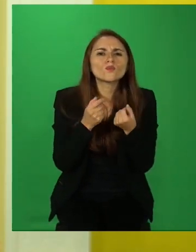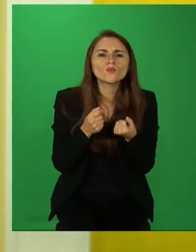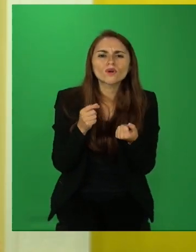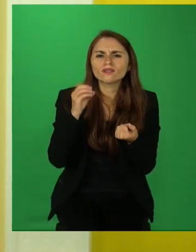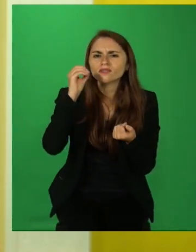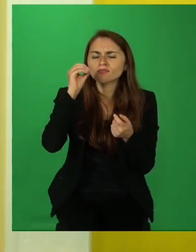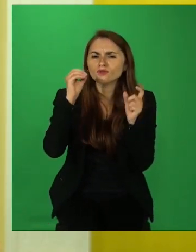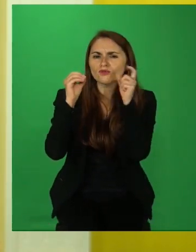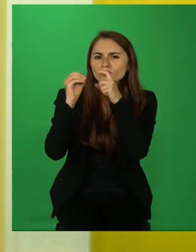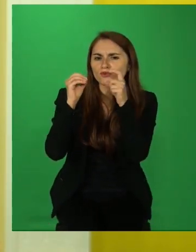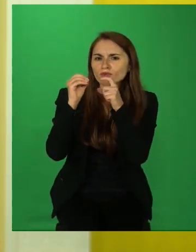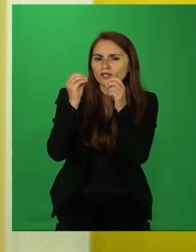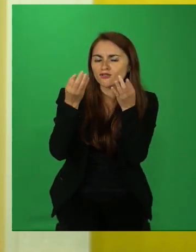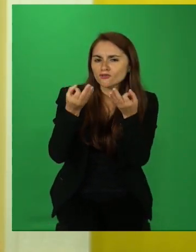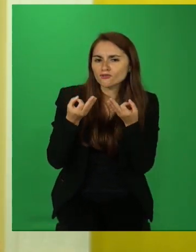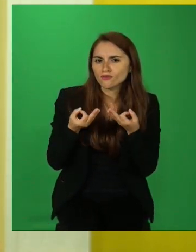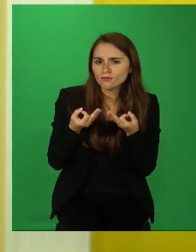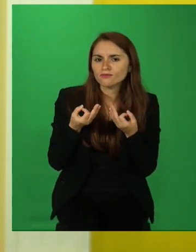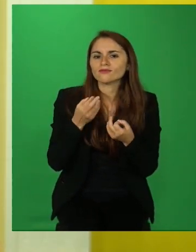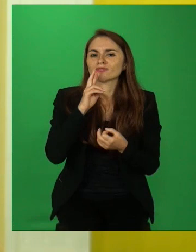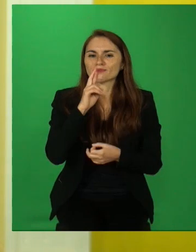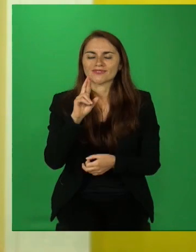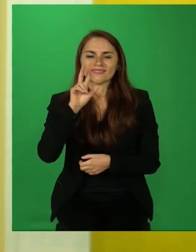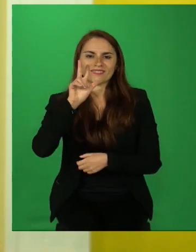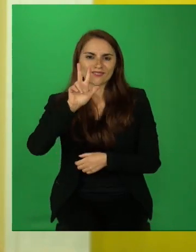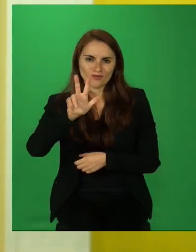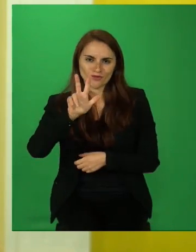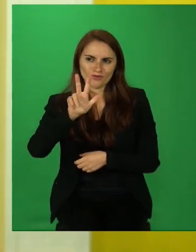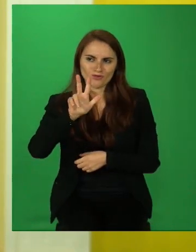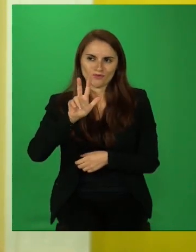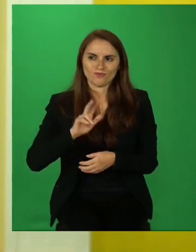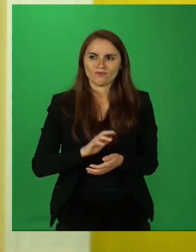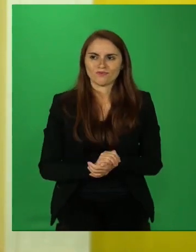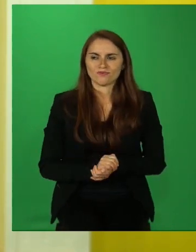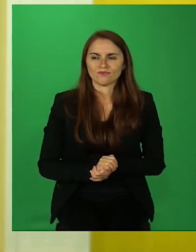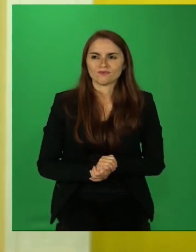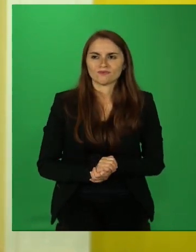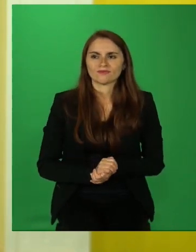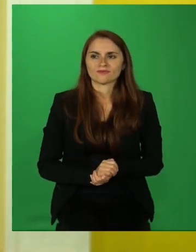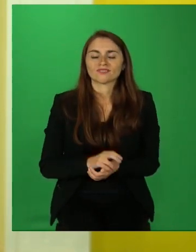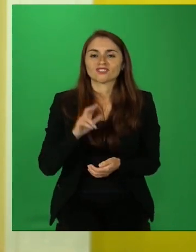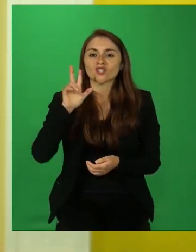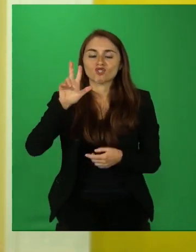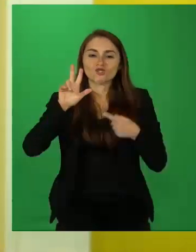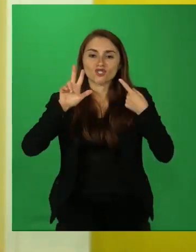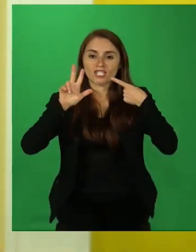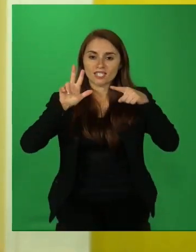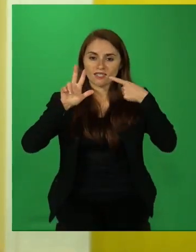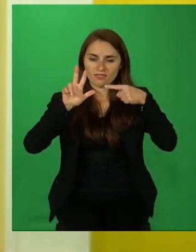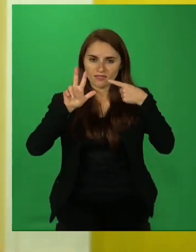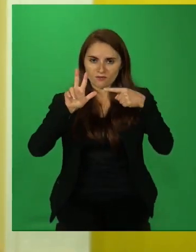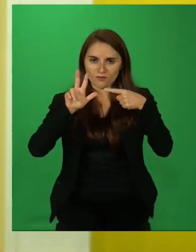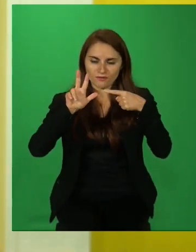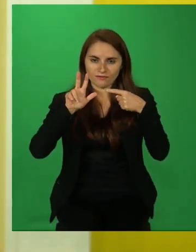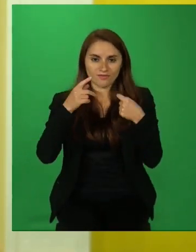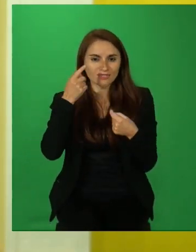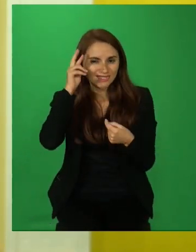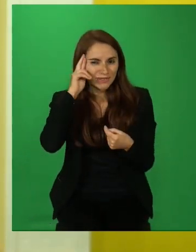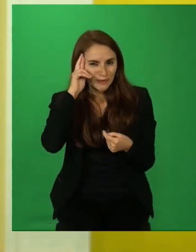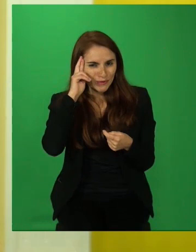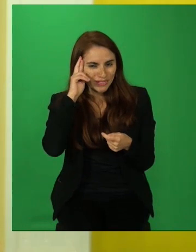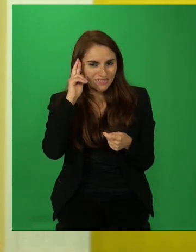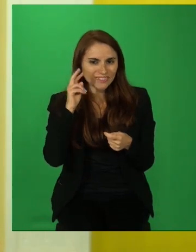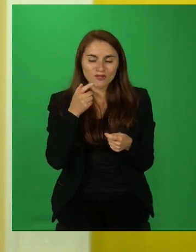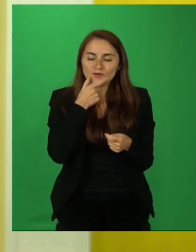tenemos 8 por lo tanto nuestro resultado era 8 negativo te acuerdas ahora era muy